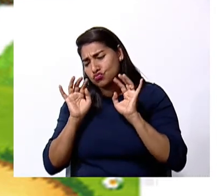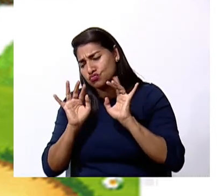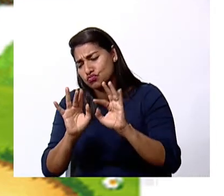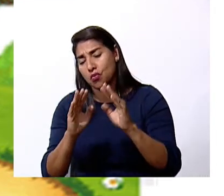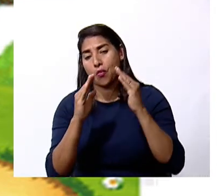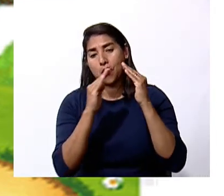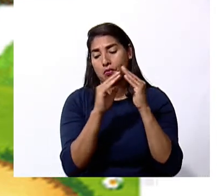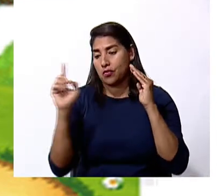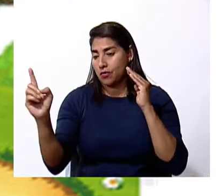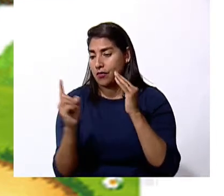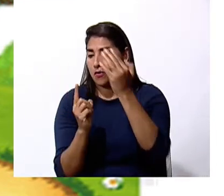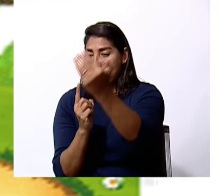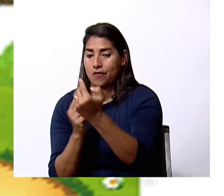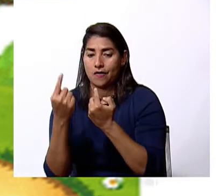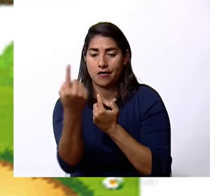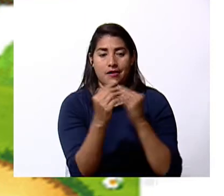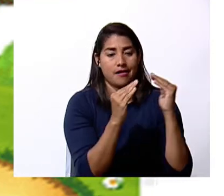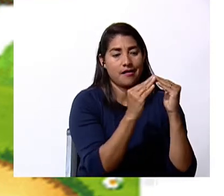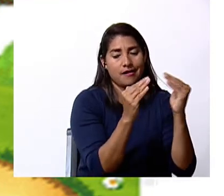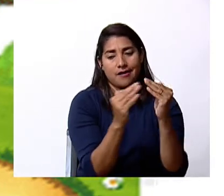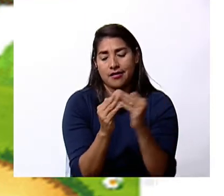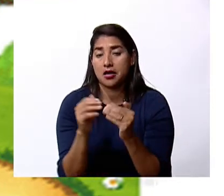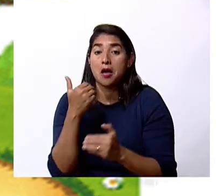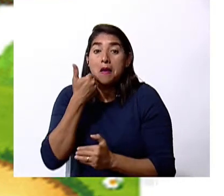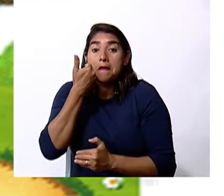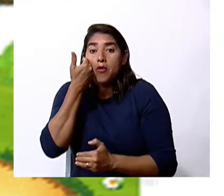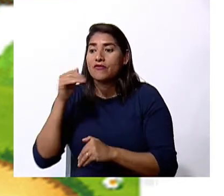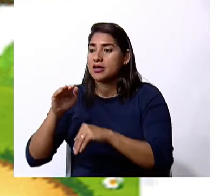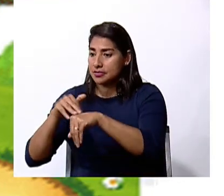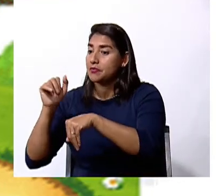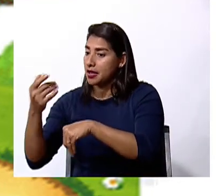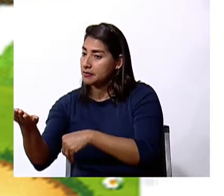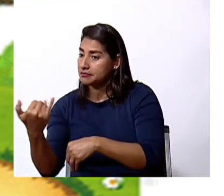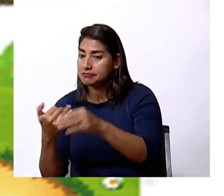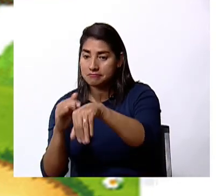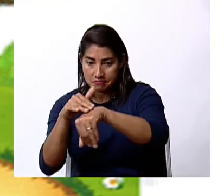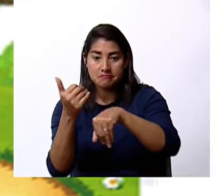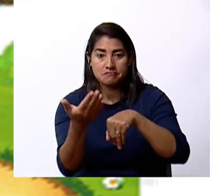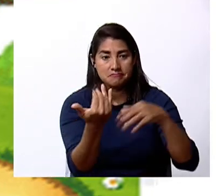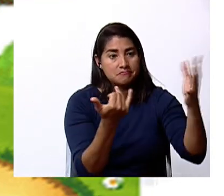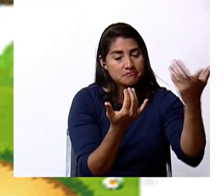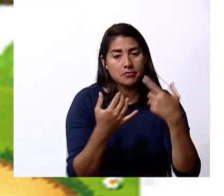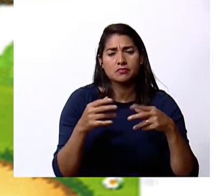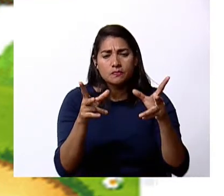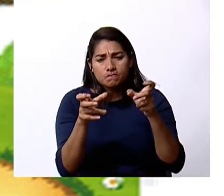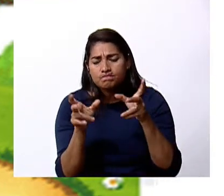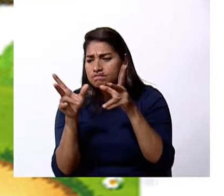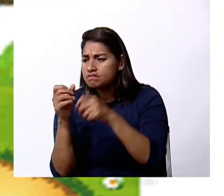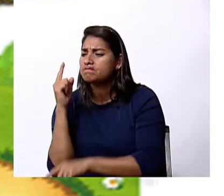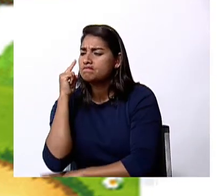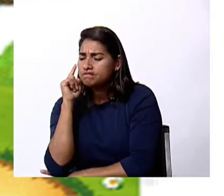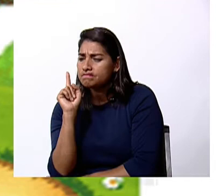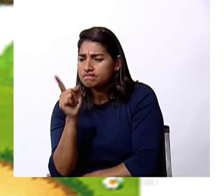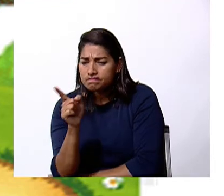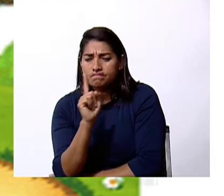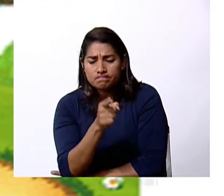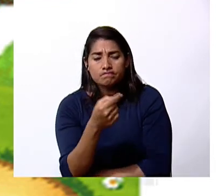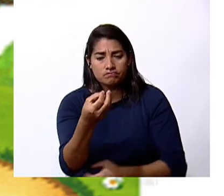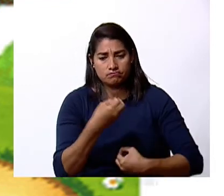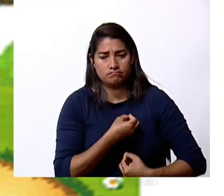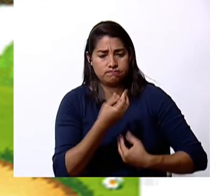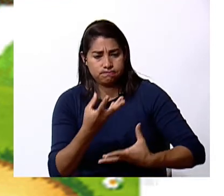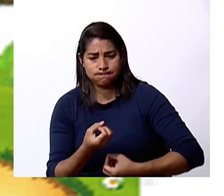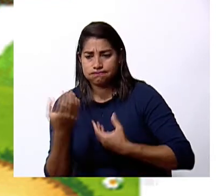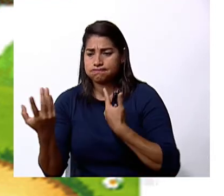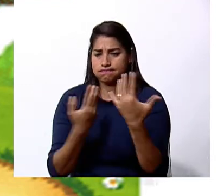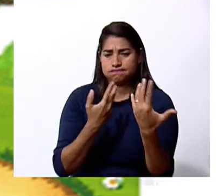vivía en los pueblos, entonces era muy fácil convocar a las personas y escuchar a cada uno lo que tenían que